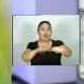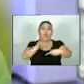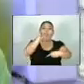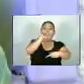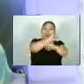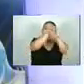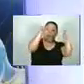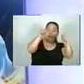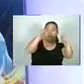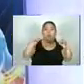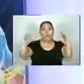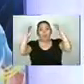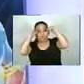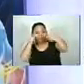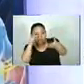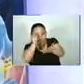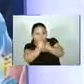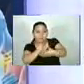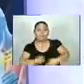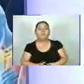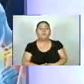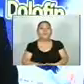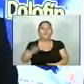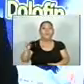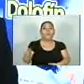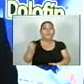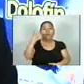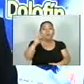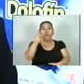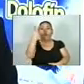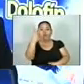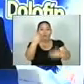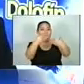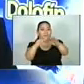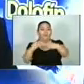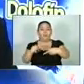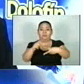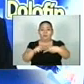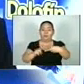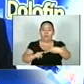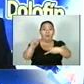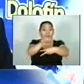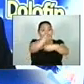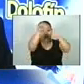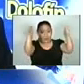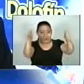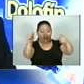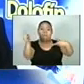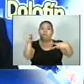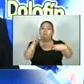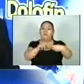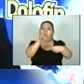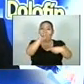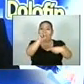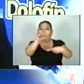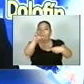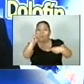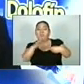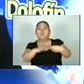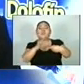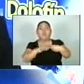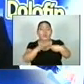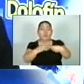AM y Fórmula PM. La innovación viene en dos presentaciones, tenemos la presentación AM que contiene